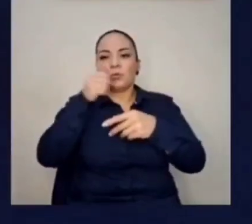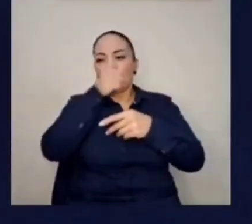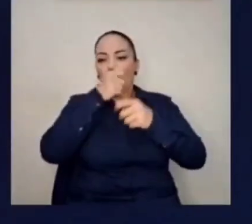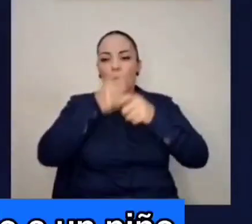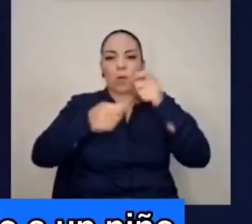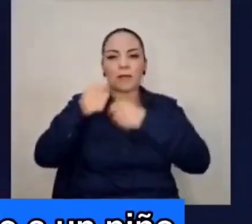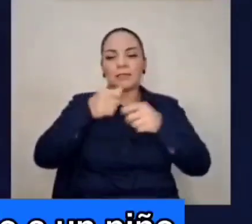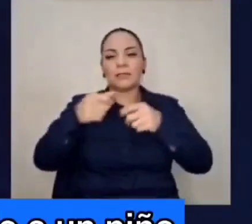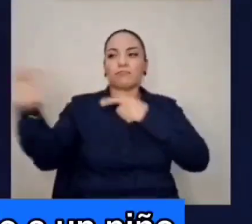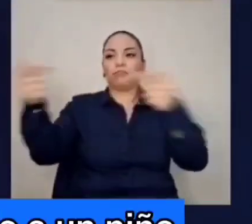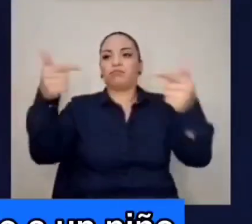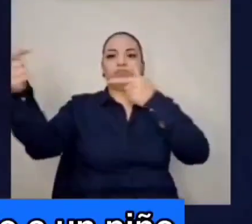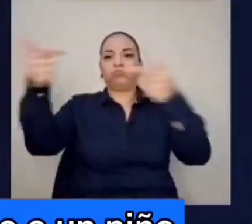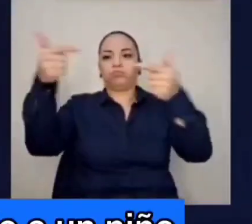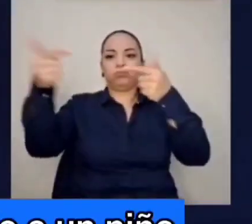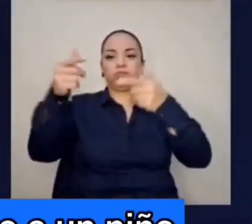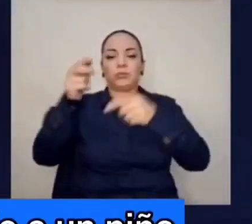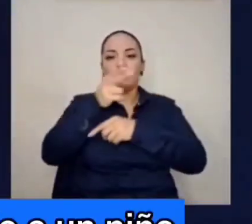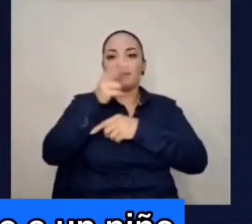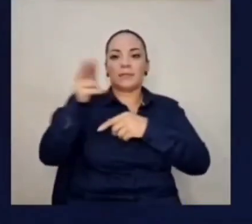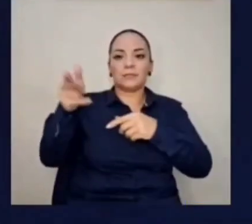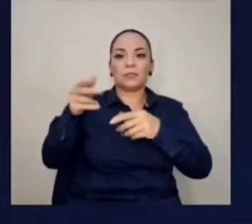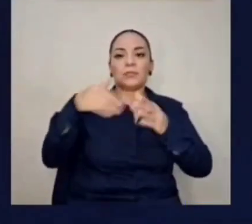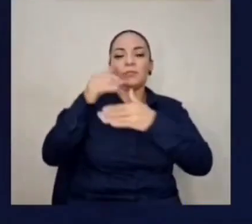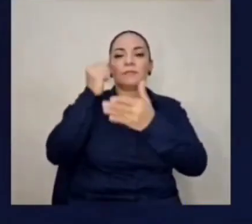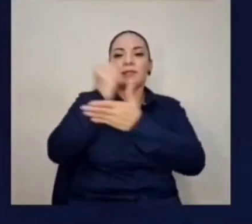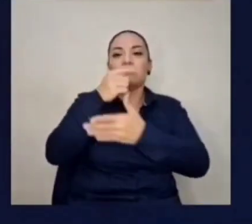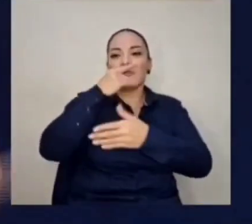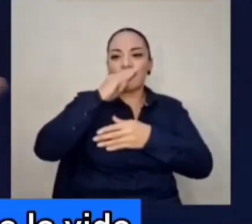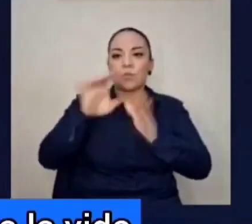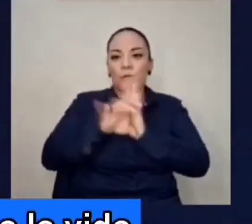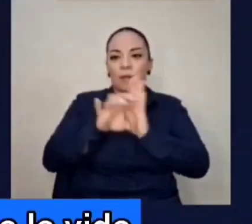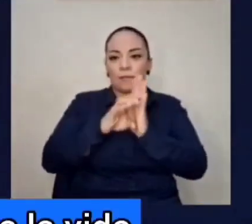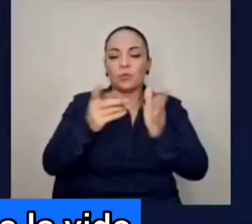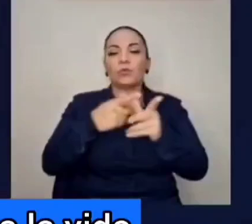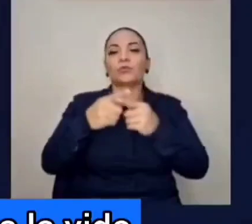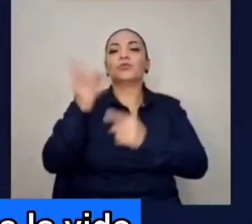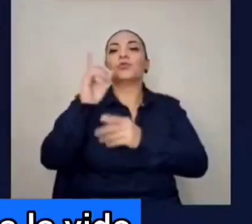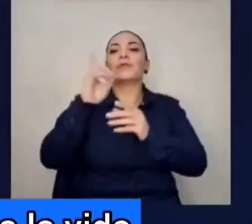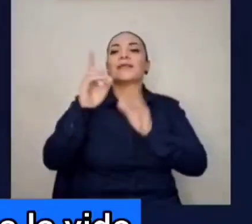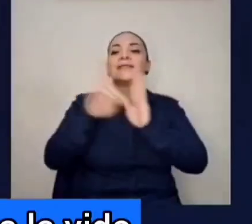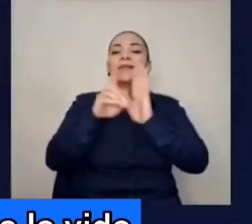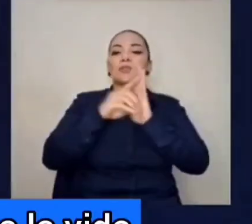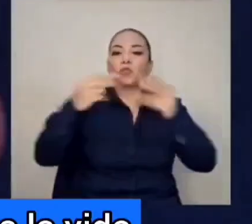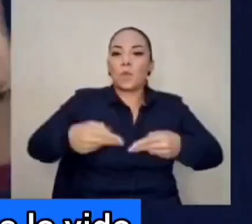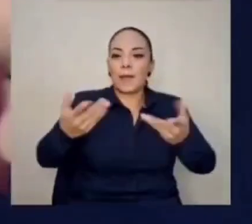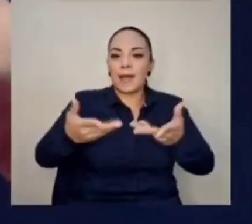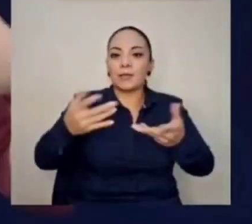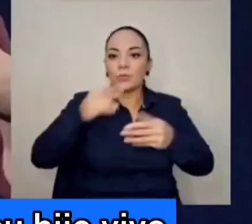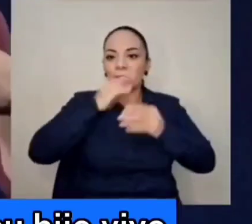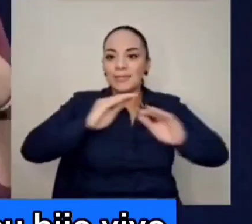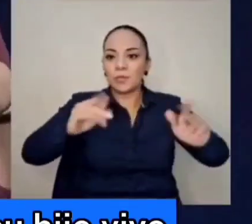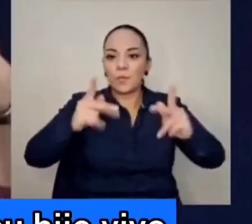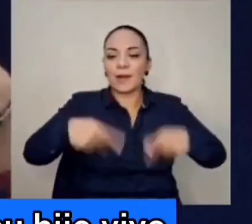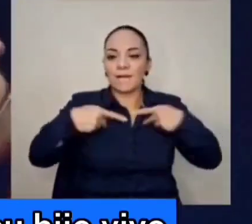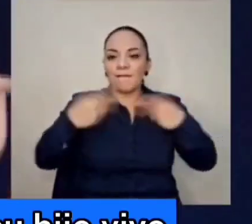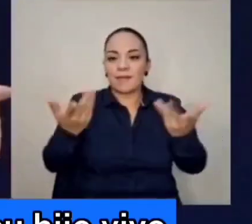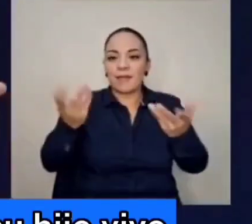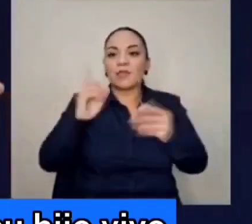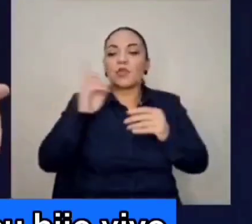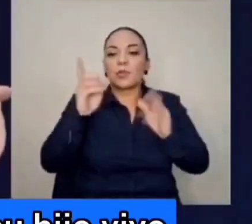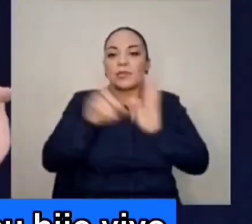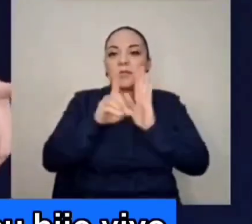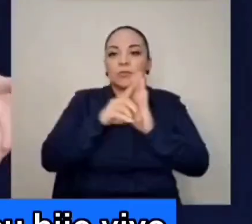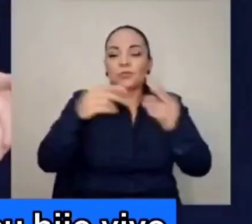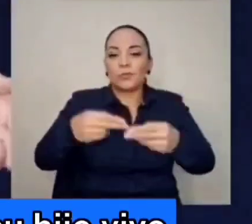un tiroteo entre ellos mismos, pero que terminan matando a un niño? ¿Dónde está el derecho humano de ese niño a la vida o el derecho humano de los padres